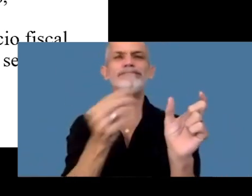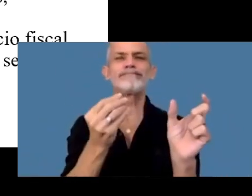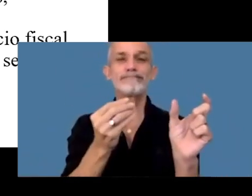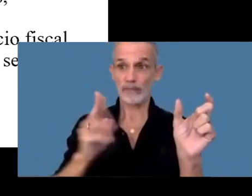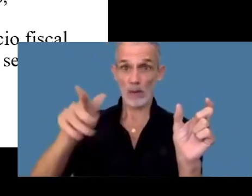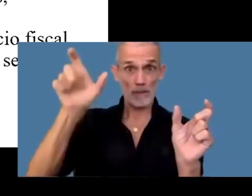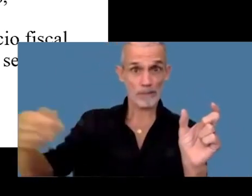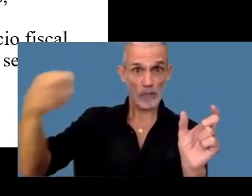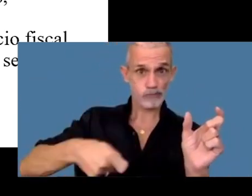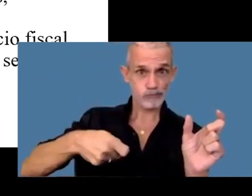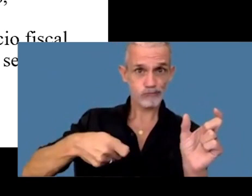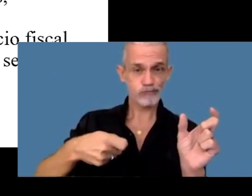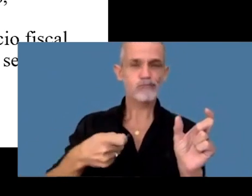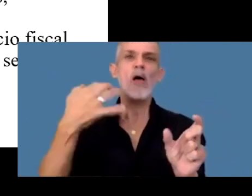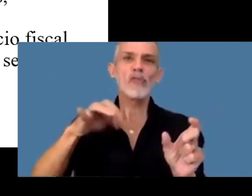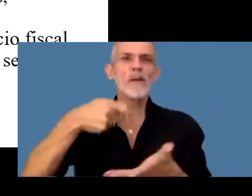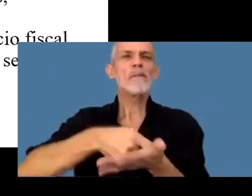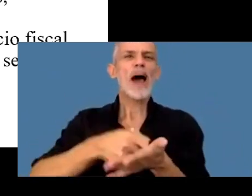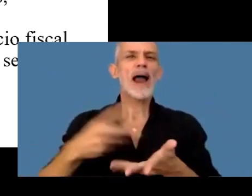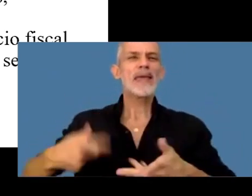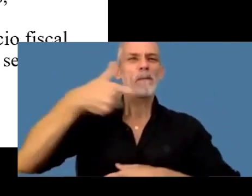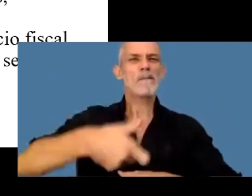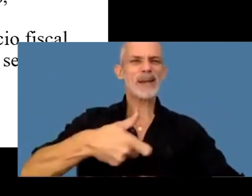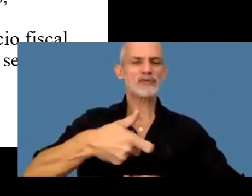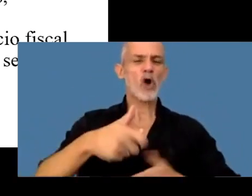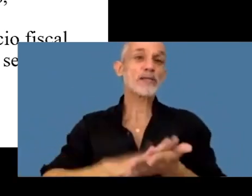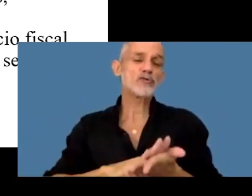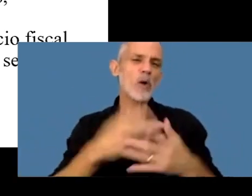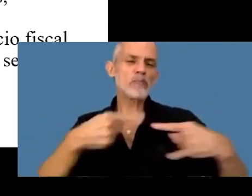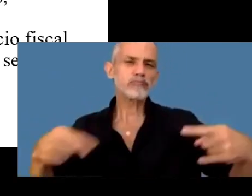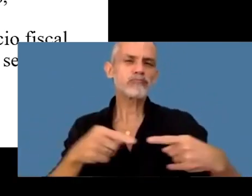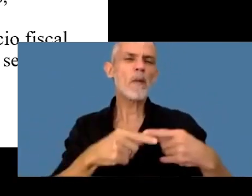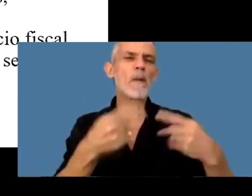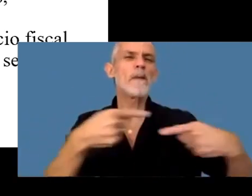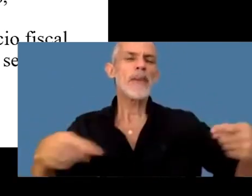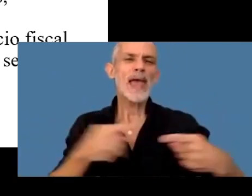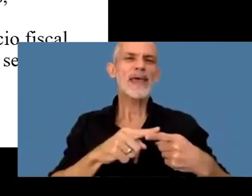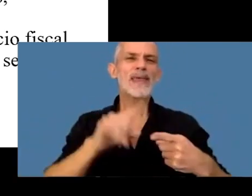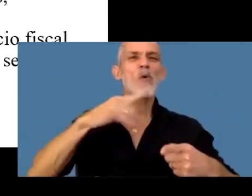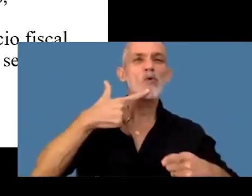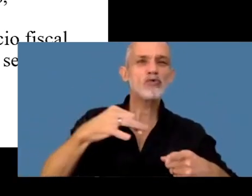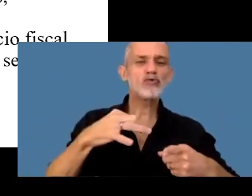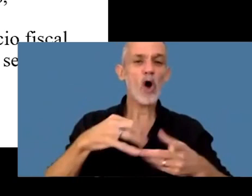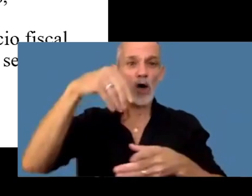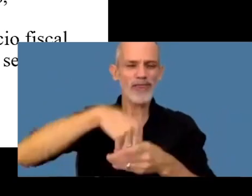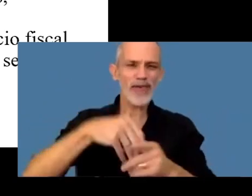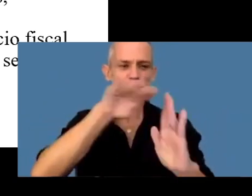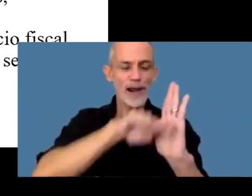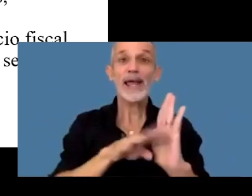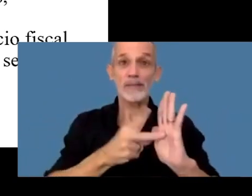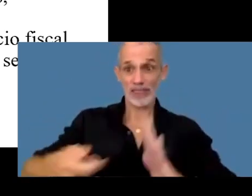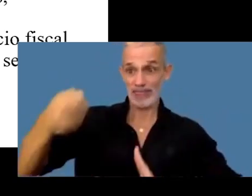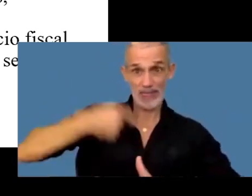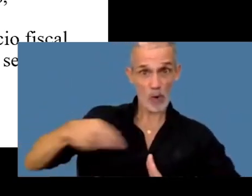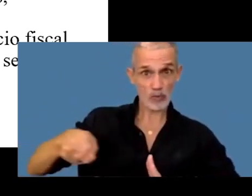esté alcanzado por inversiones en materia de bienes de uso dentro del régimen de devolución, el cual